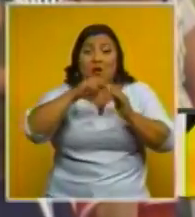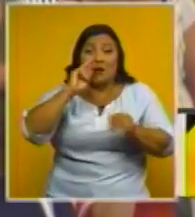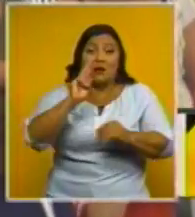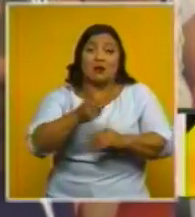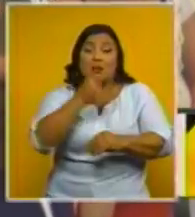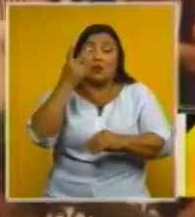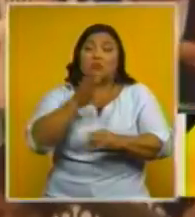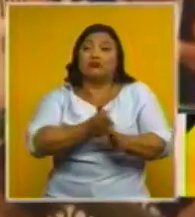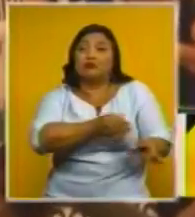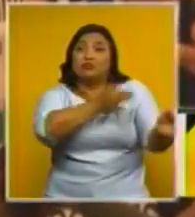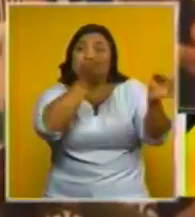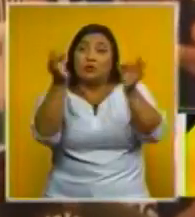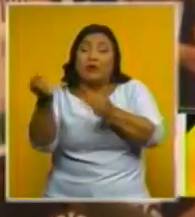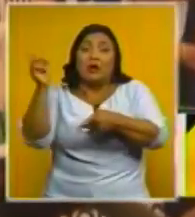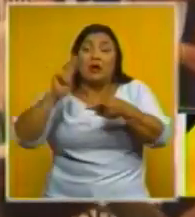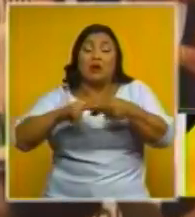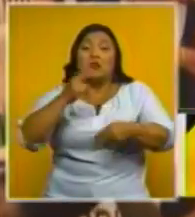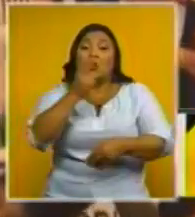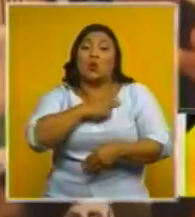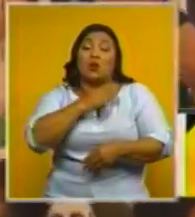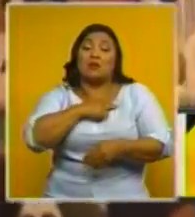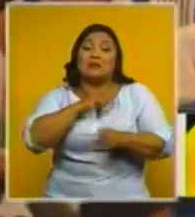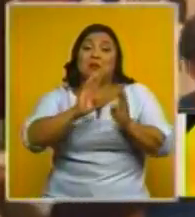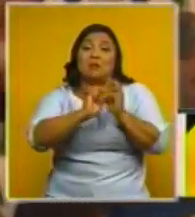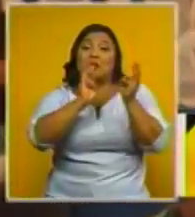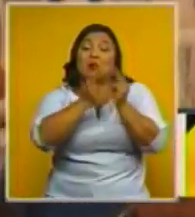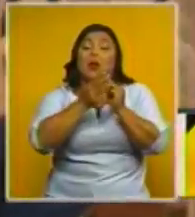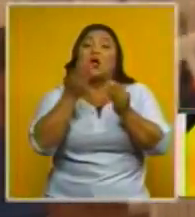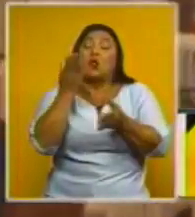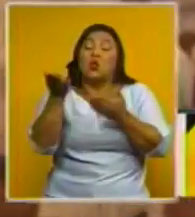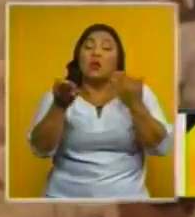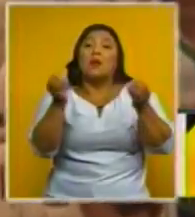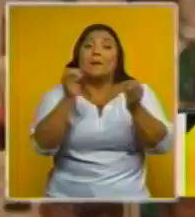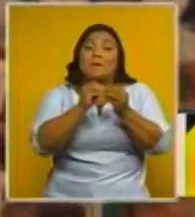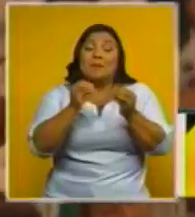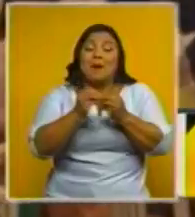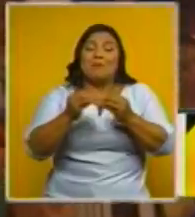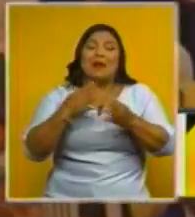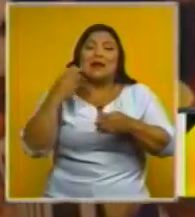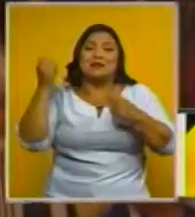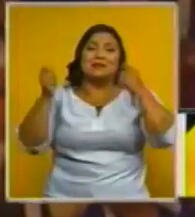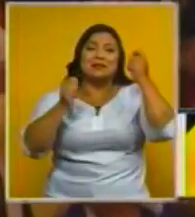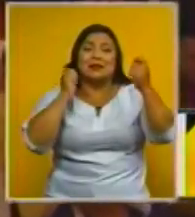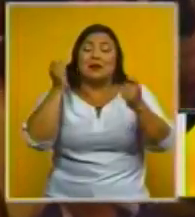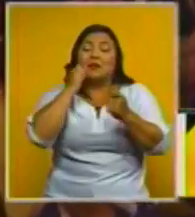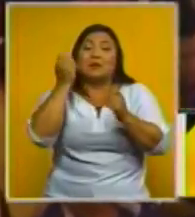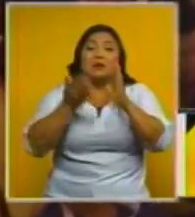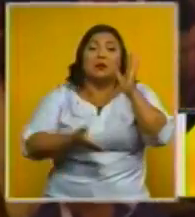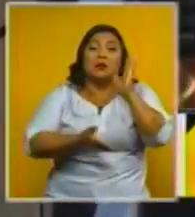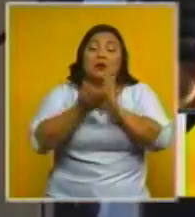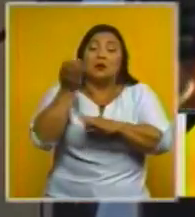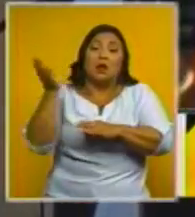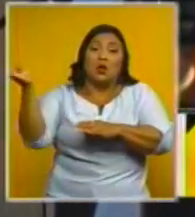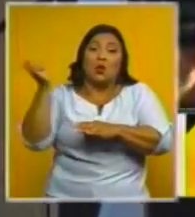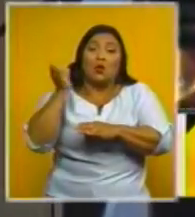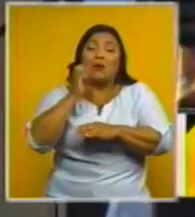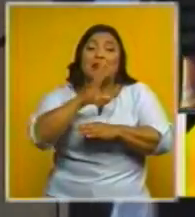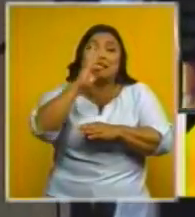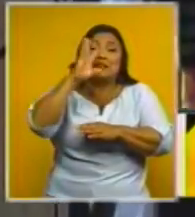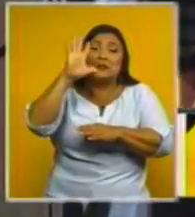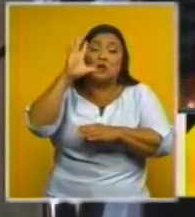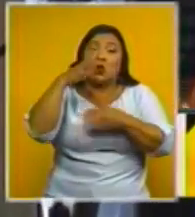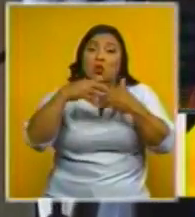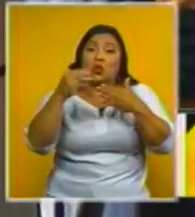mandataria se trasladó hasta la Universidad Estatal de Milagro, donde se realizó un evento para celebrar el incremento de la pensión de